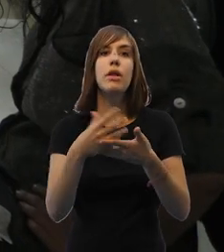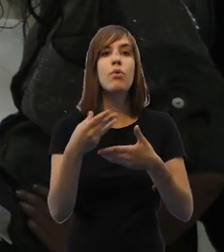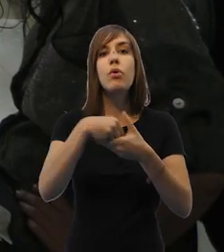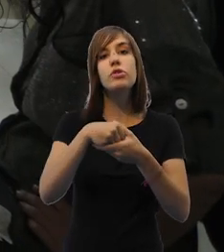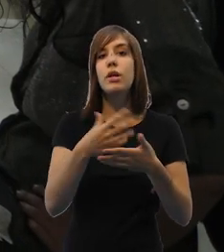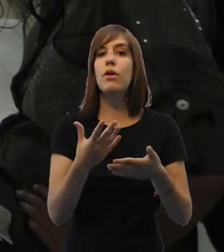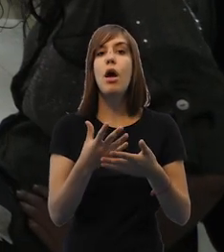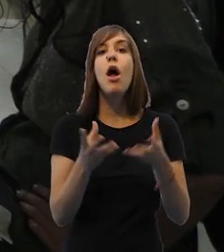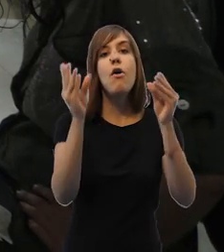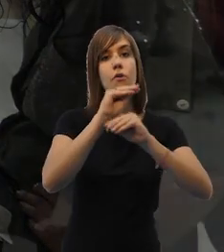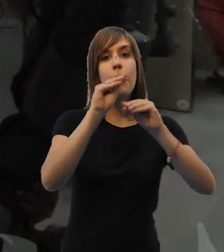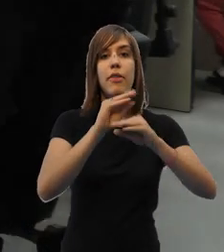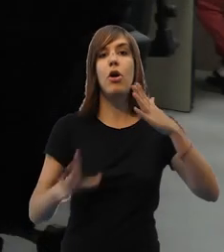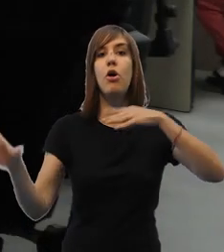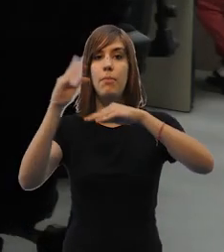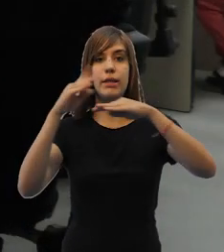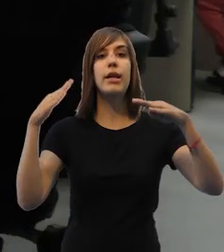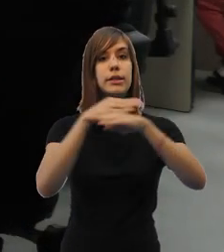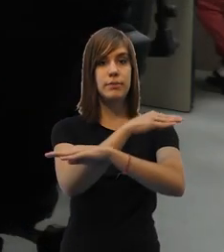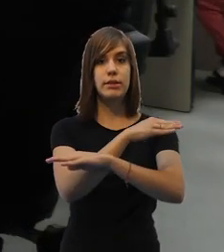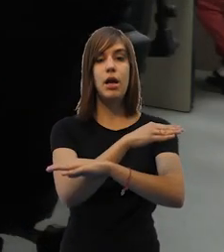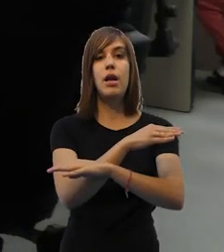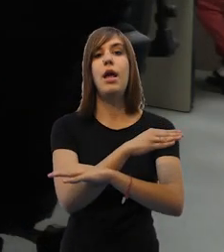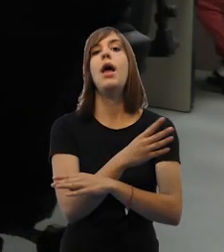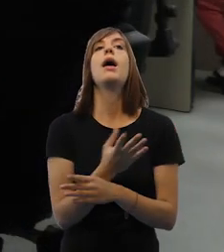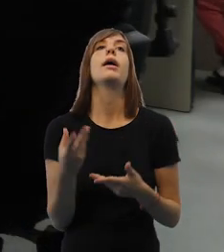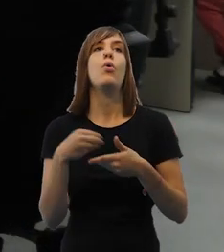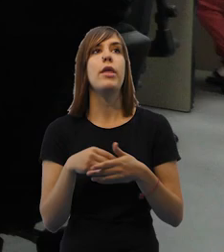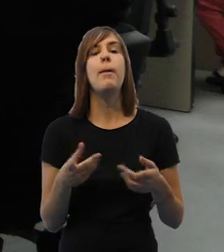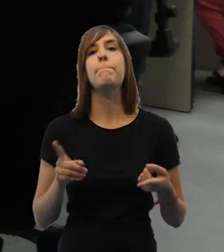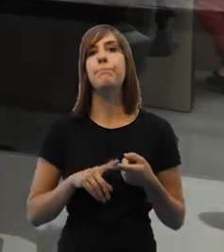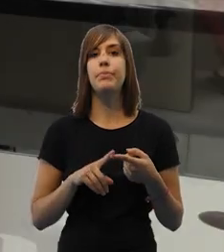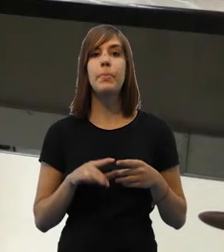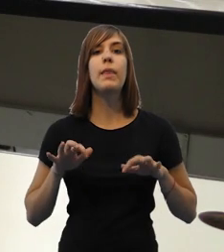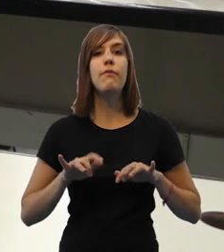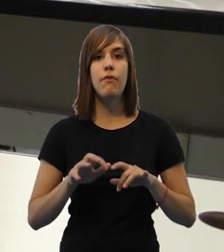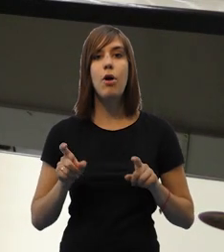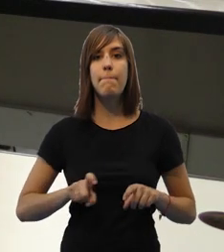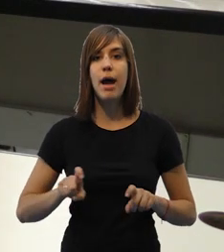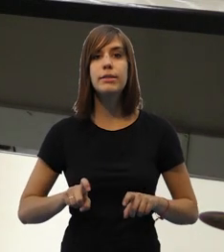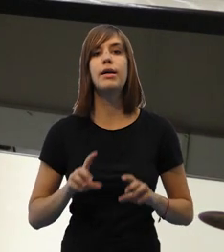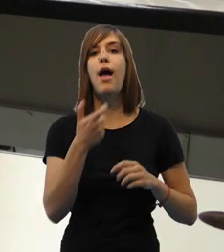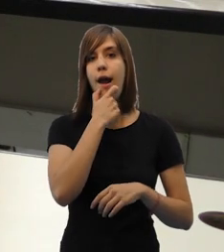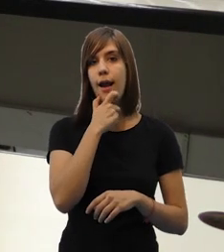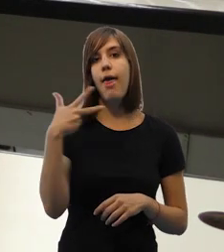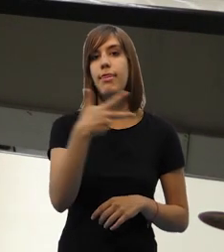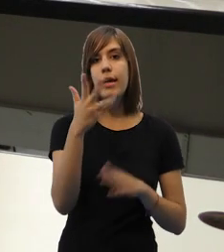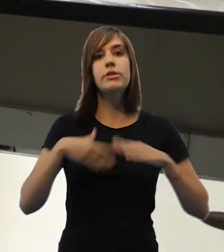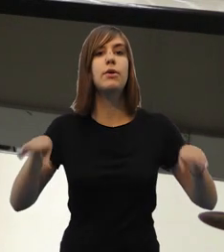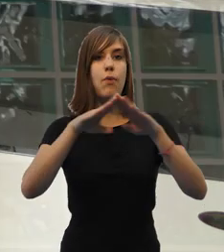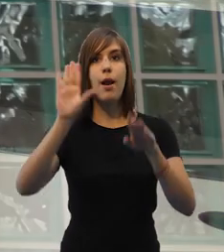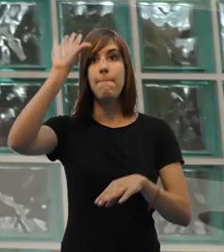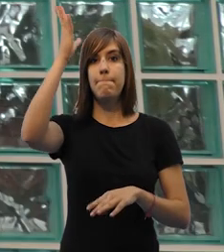una parte de formación complementaria transversal que incluye informática, inglés, derechos, igualdad,